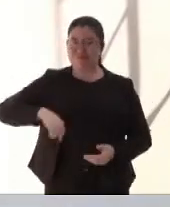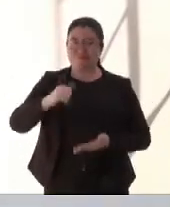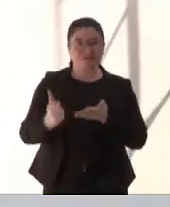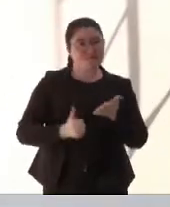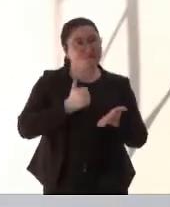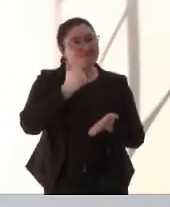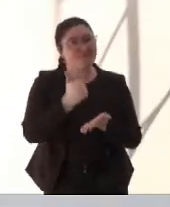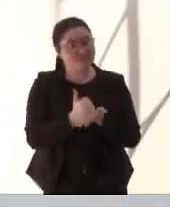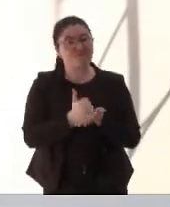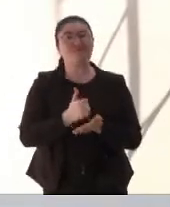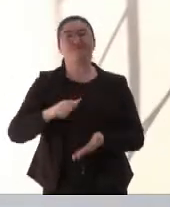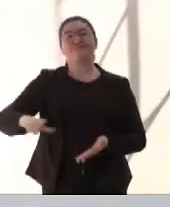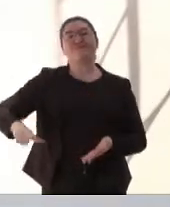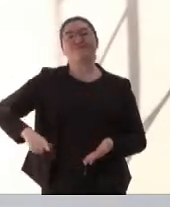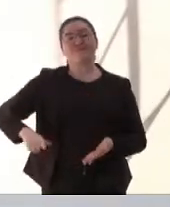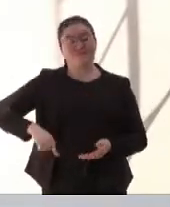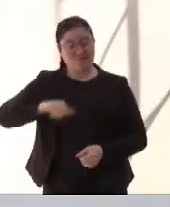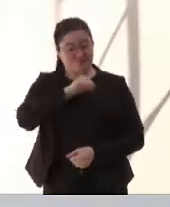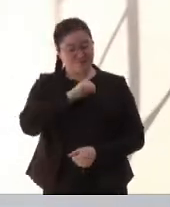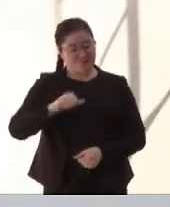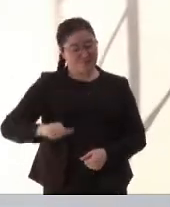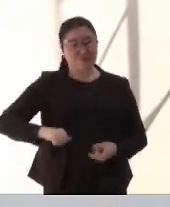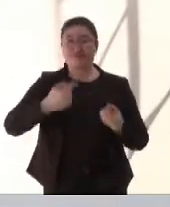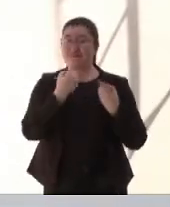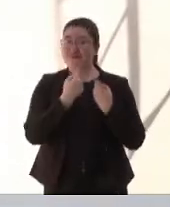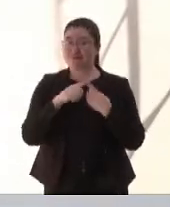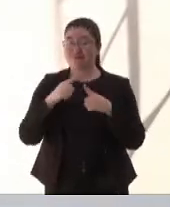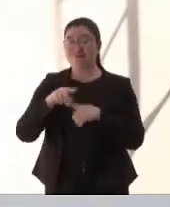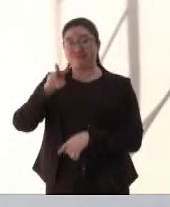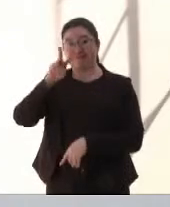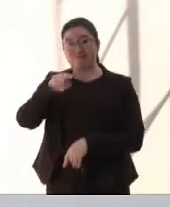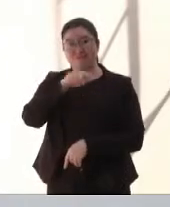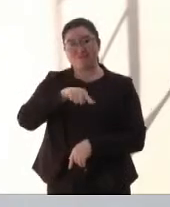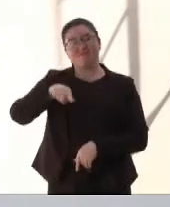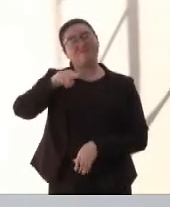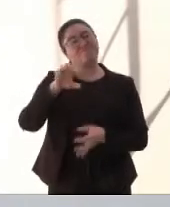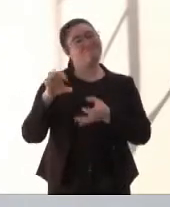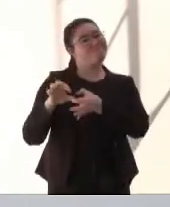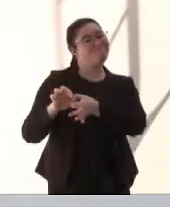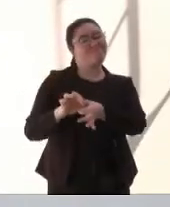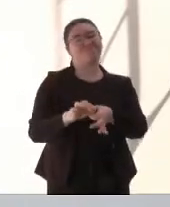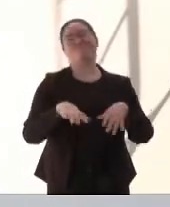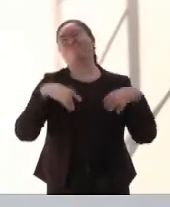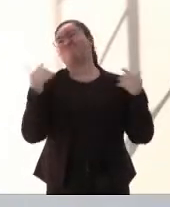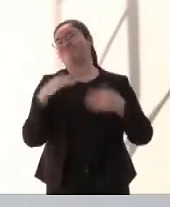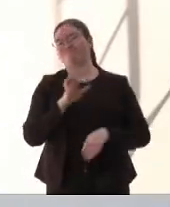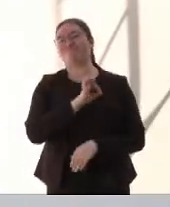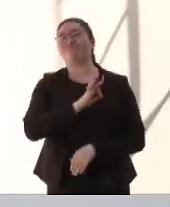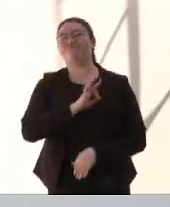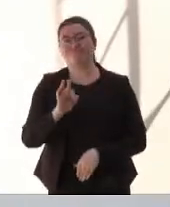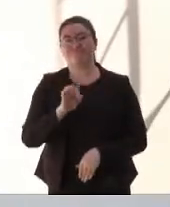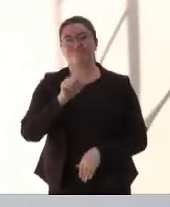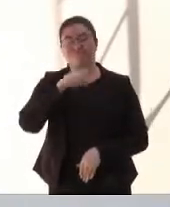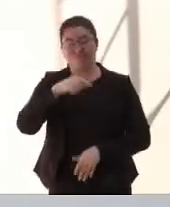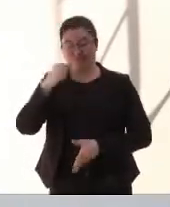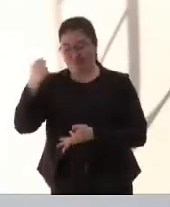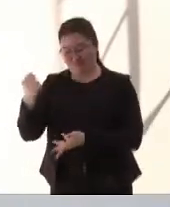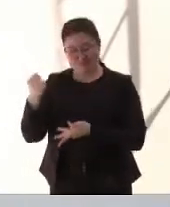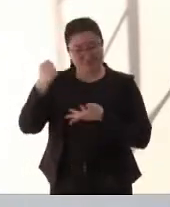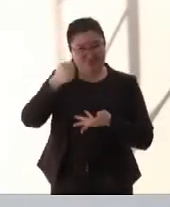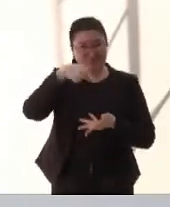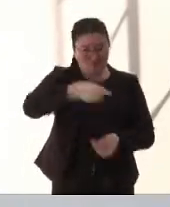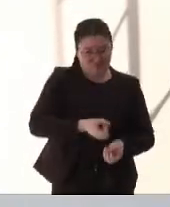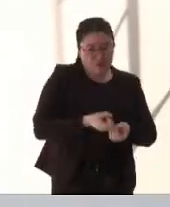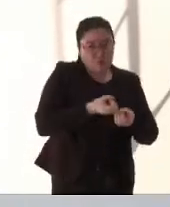los gobiernos de las alcaldías, y es así que esos recursos ahora bajan hacia la ciudad, son